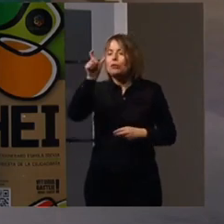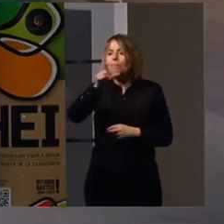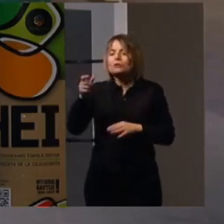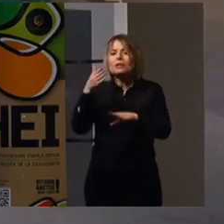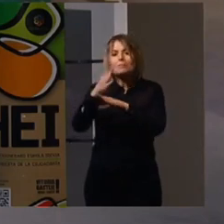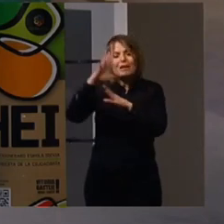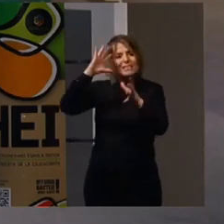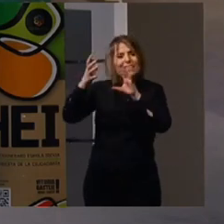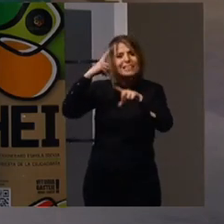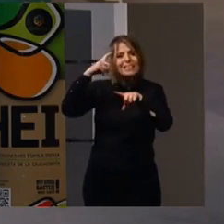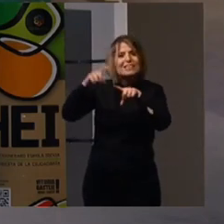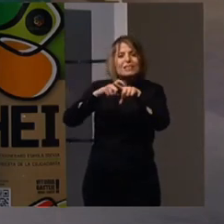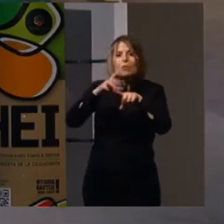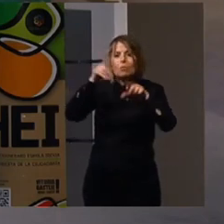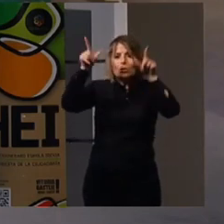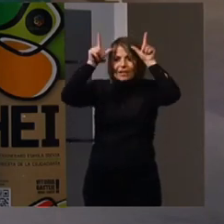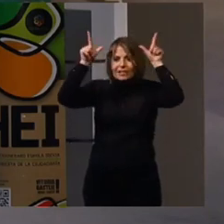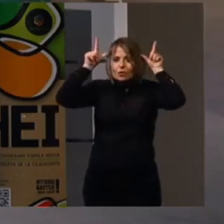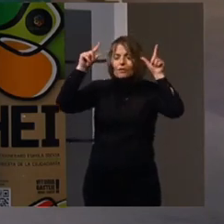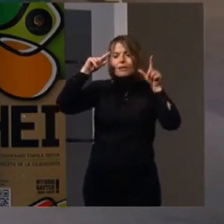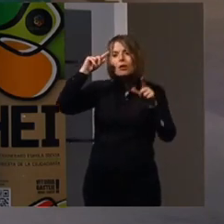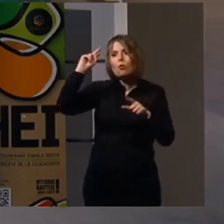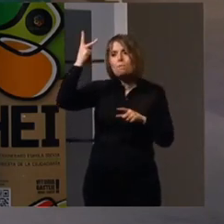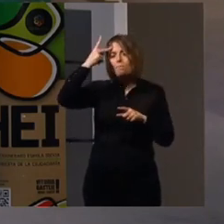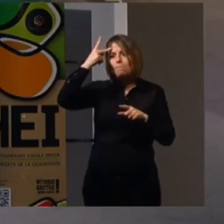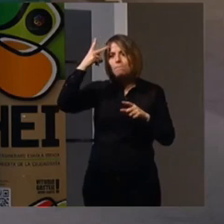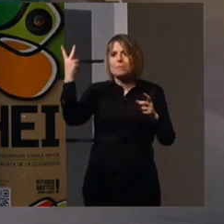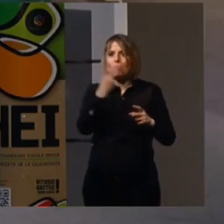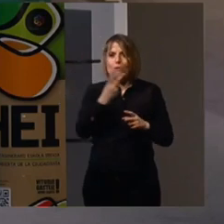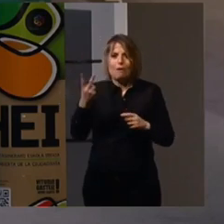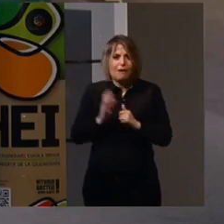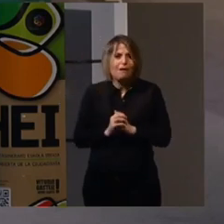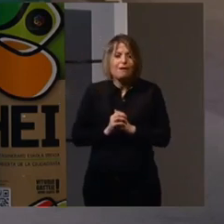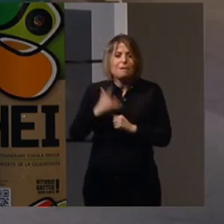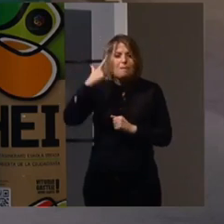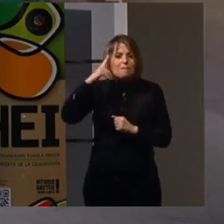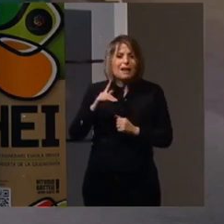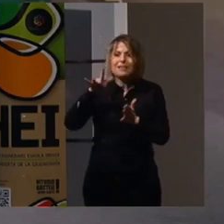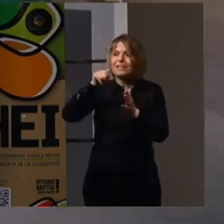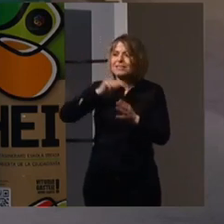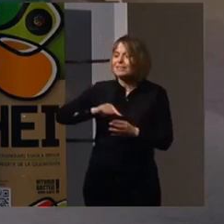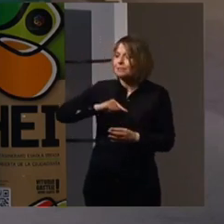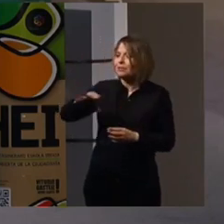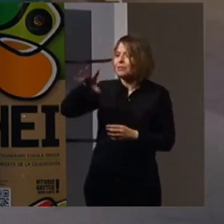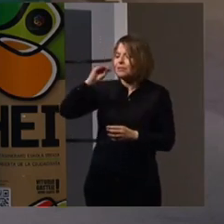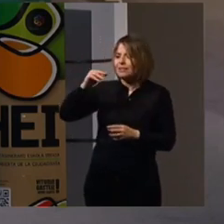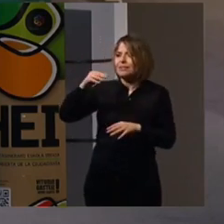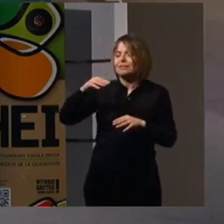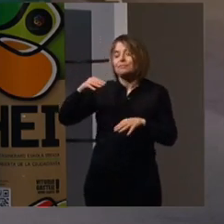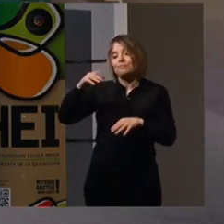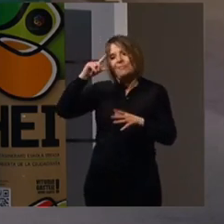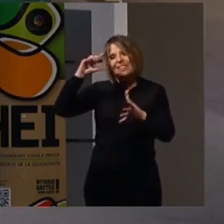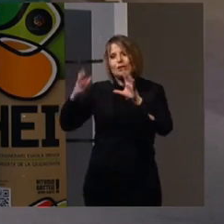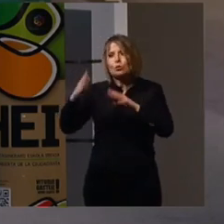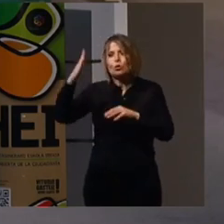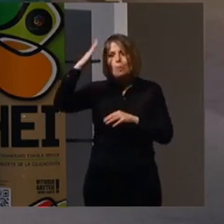que va al psiquiatra o al psicólogo por una esquizofrenia o por un trastorno bipolar, ¿no? Estas cosas que suenan más a lo que se entiende en psiquiatría como trastorno mental grave,